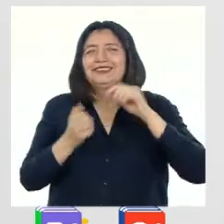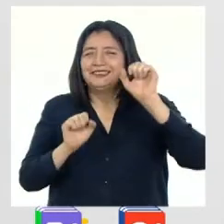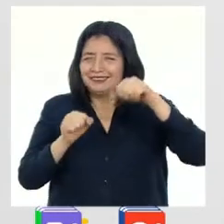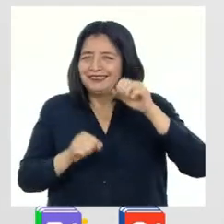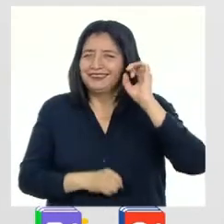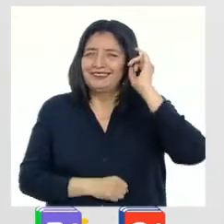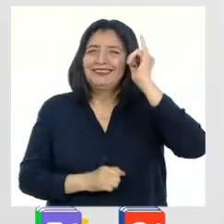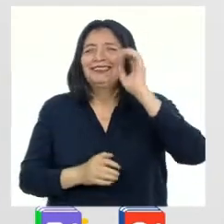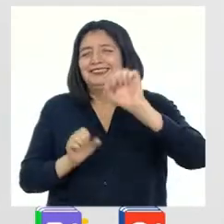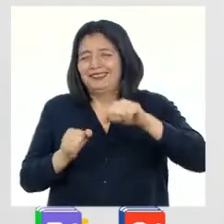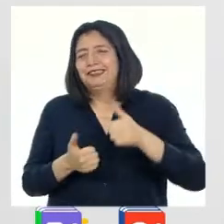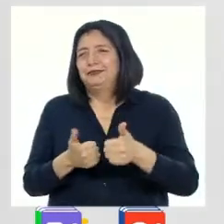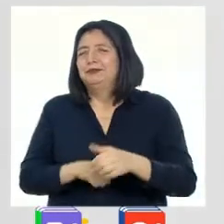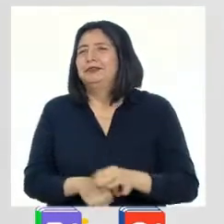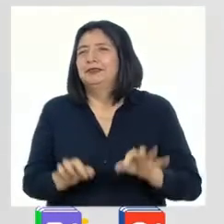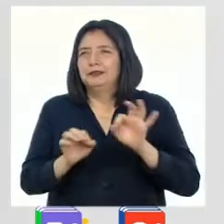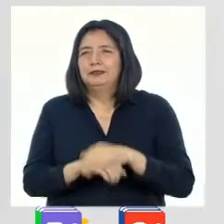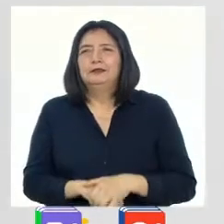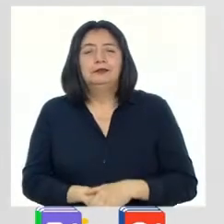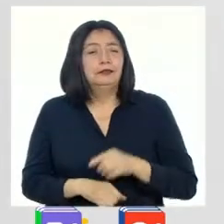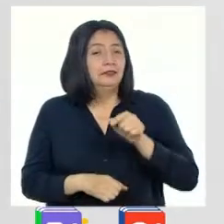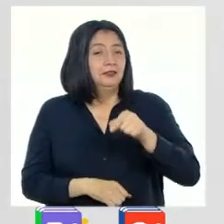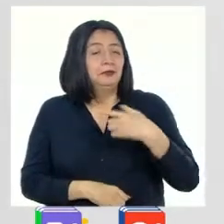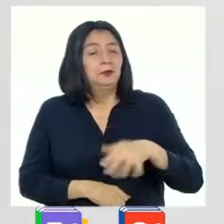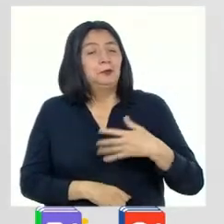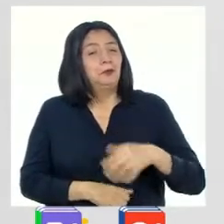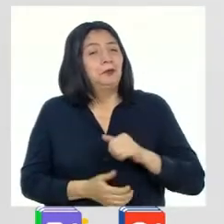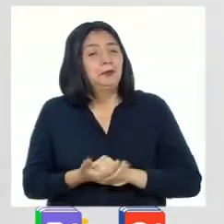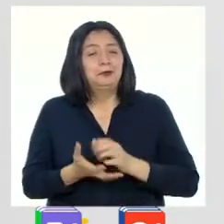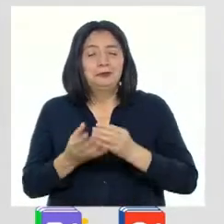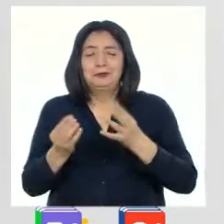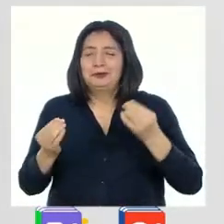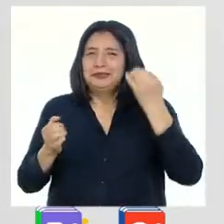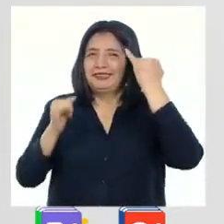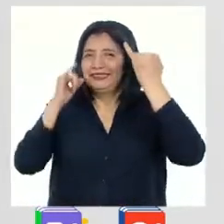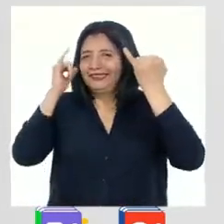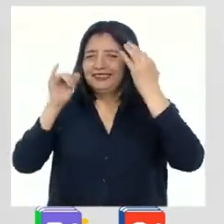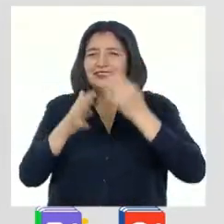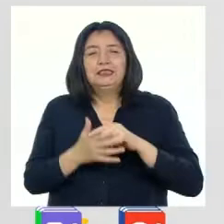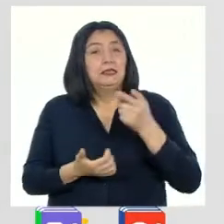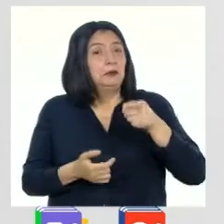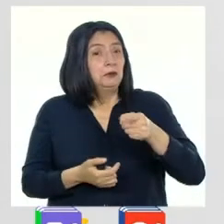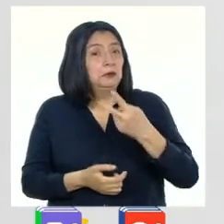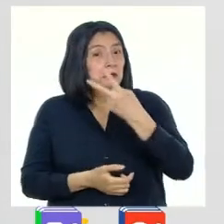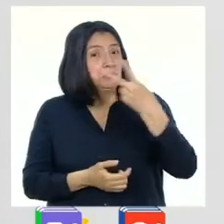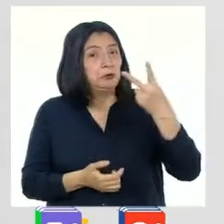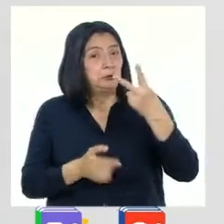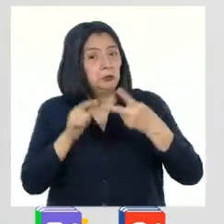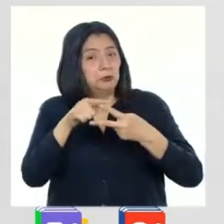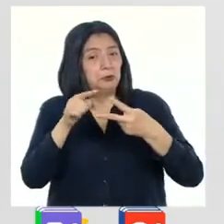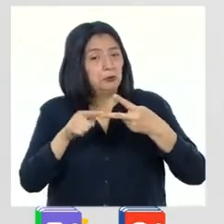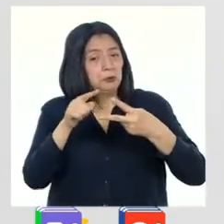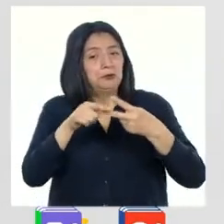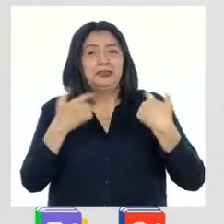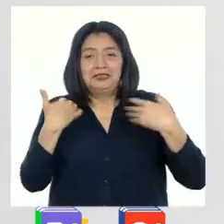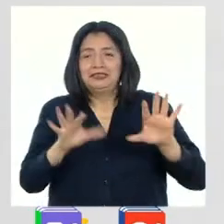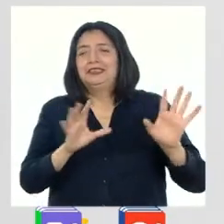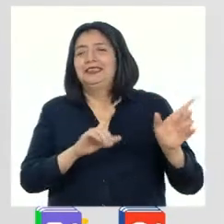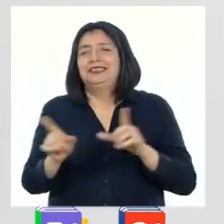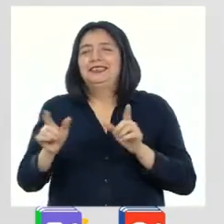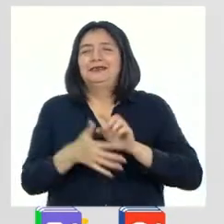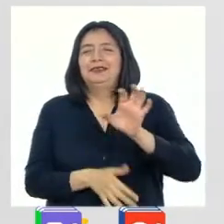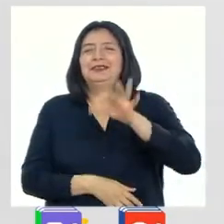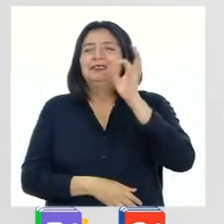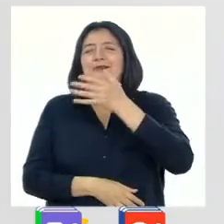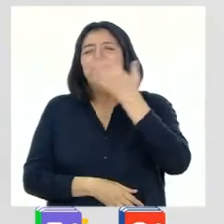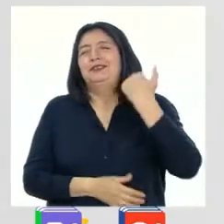creatividad es la clave. Esta ha sido una actividad de muchas ideas. Con estas dos propuestas estamos listos y listas para